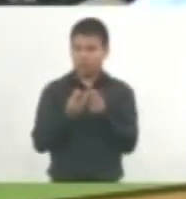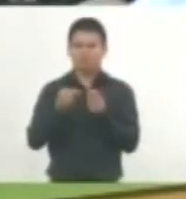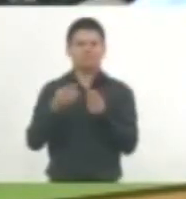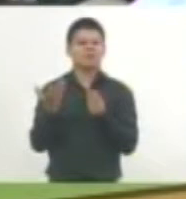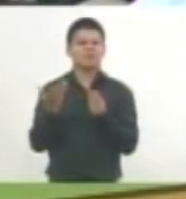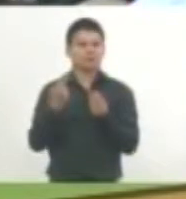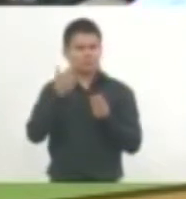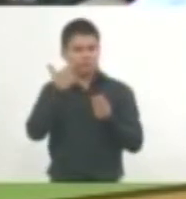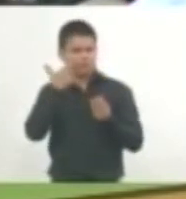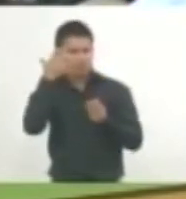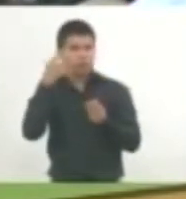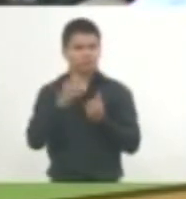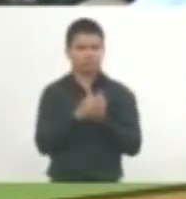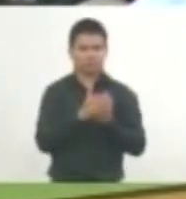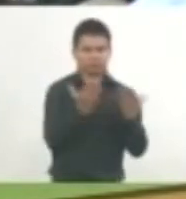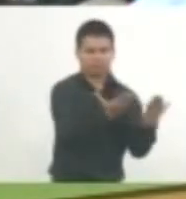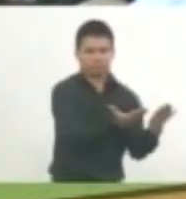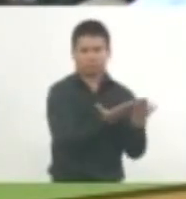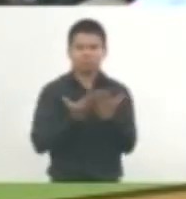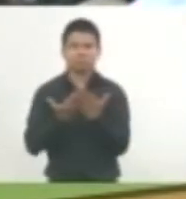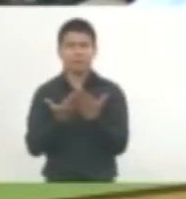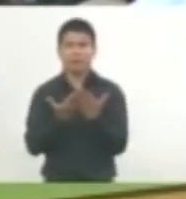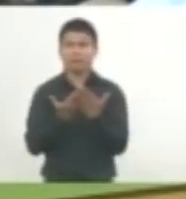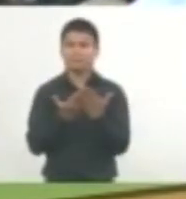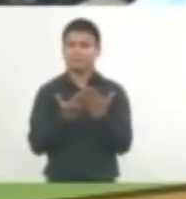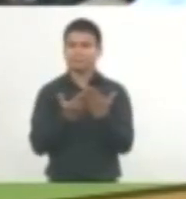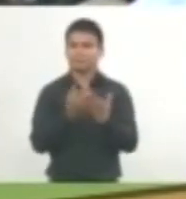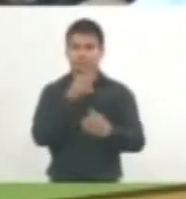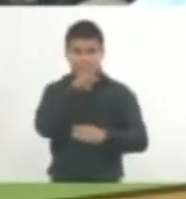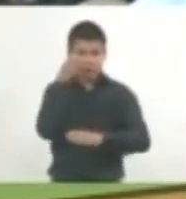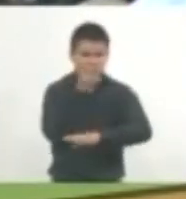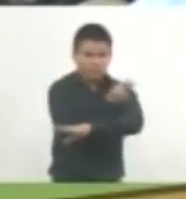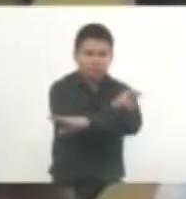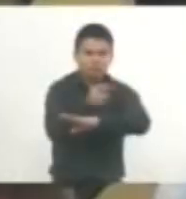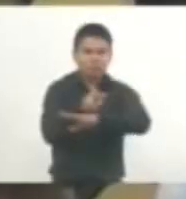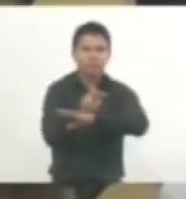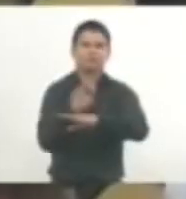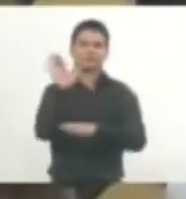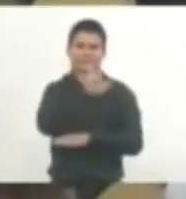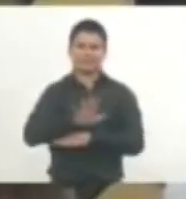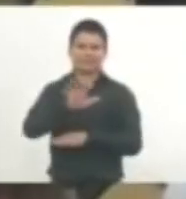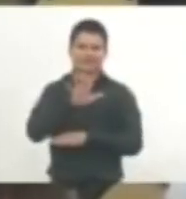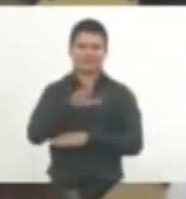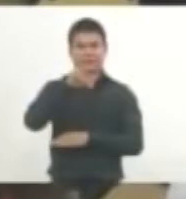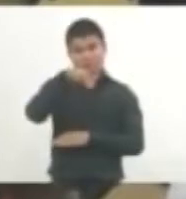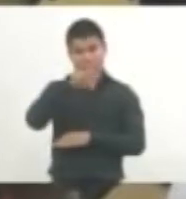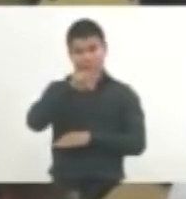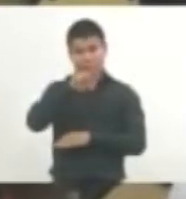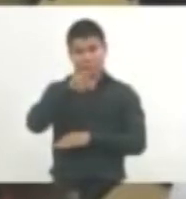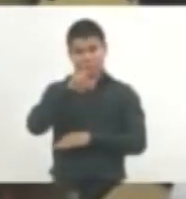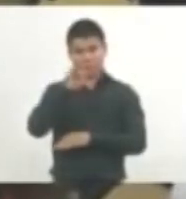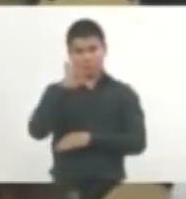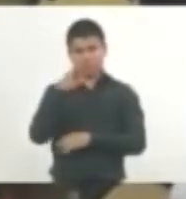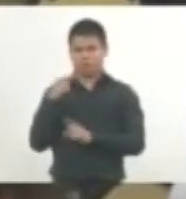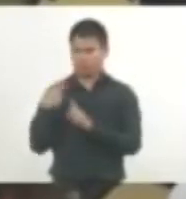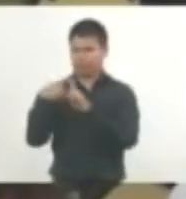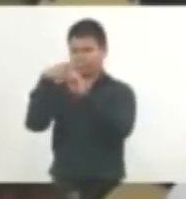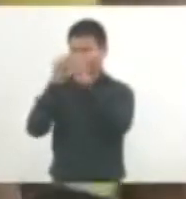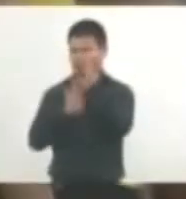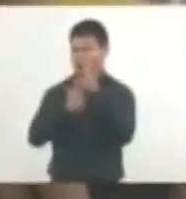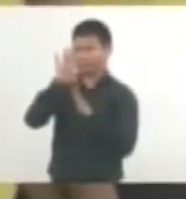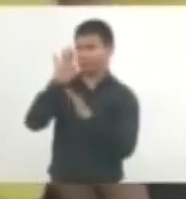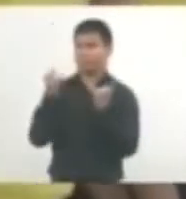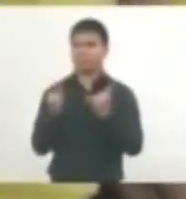durante la rendición de cuentas del Contralor Distrital Fernando Fiorillo. Positivo fue el balance que el Contralor Distrital